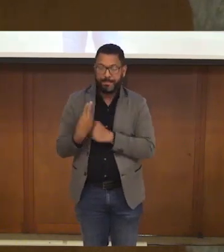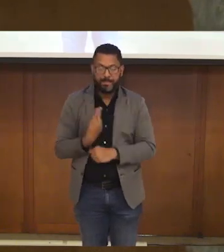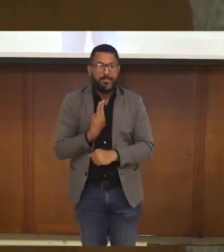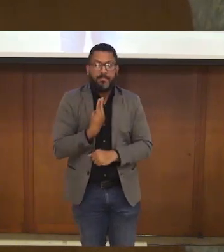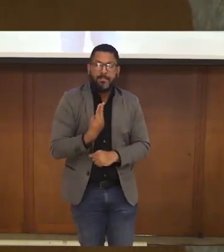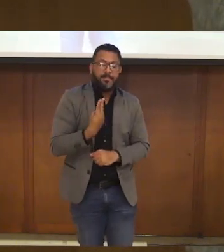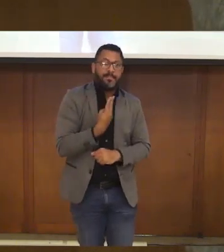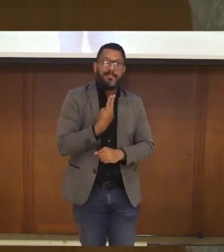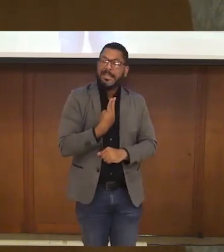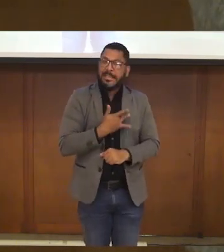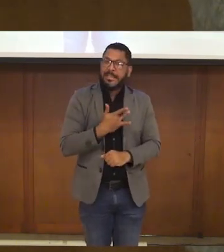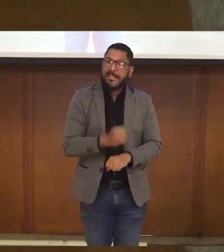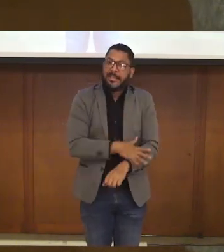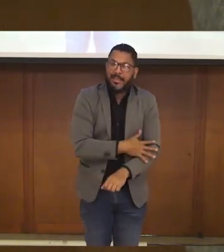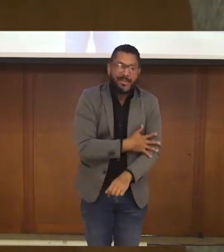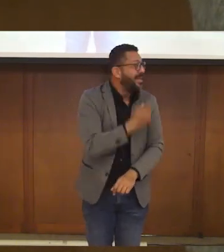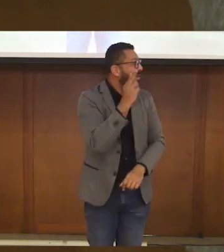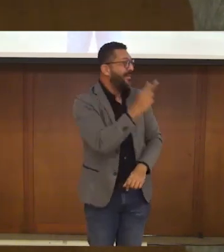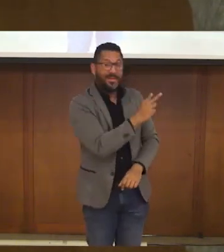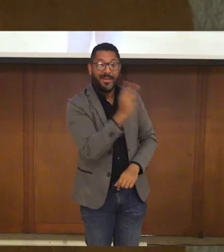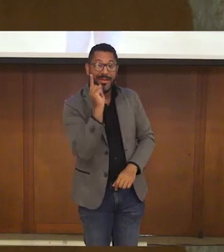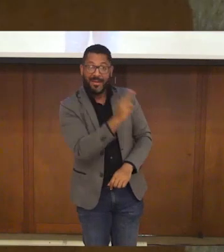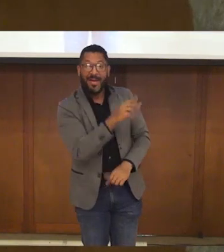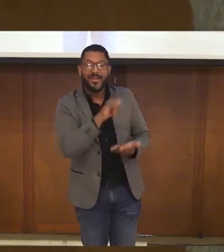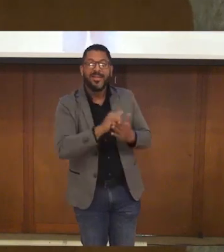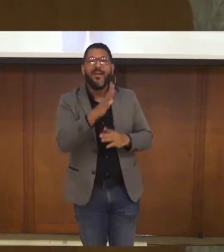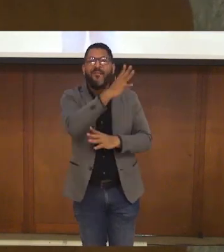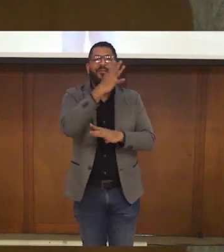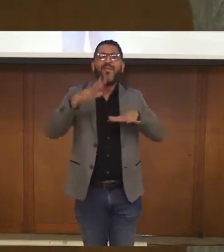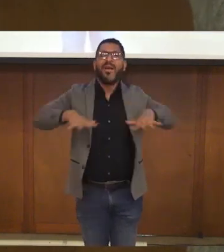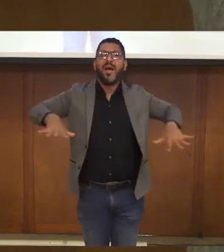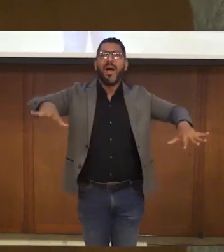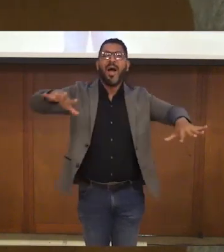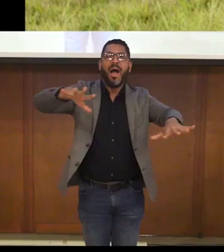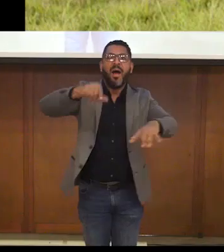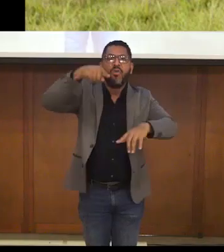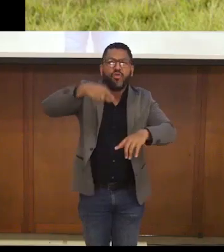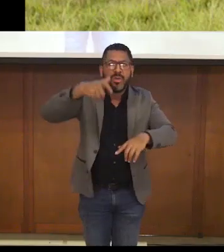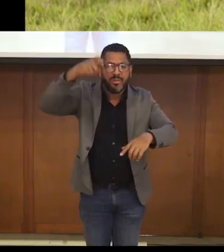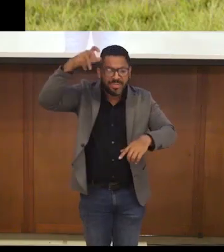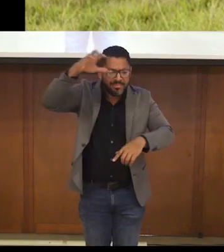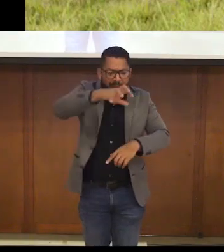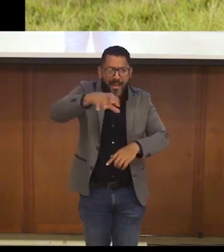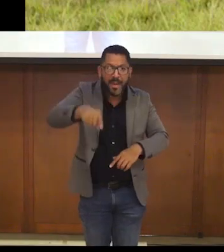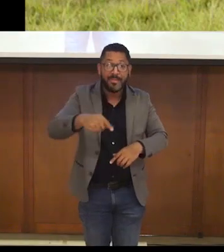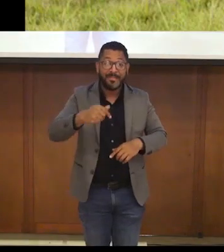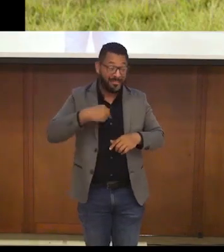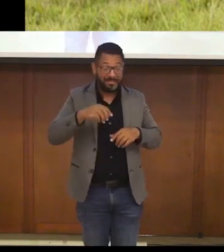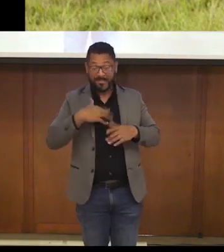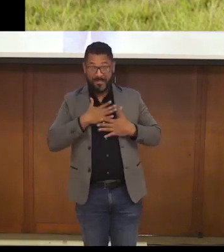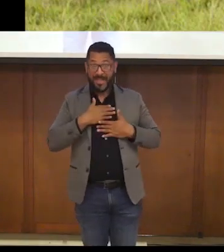iban conmigo y a mí me emocionaba ver esto que ustedes ven ahí, las fincas ganaderas sobre todo. En